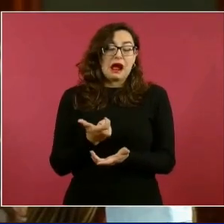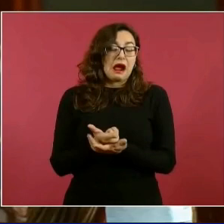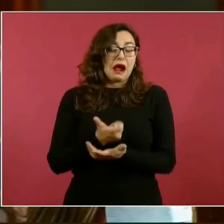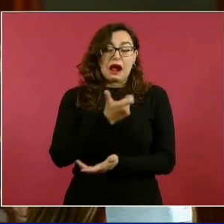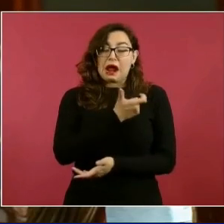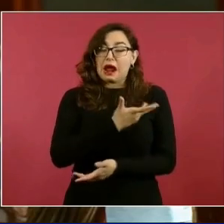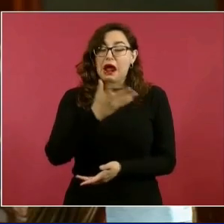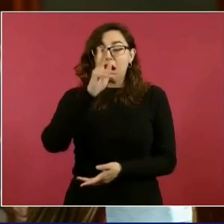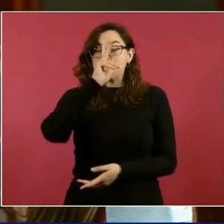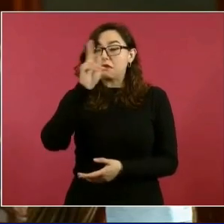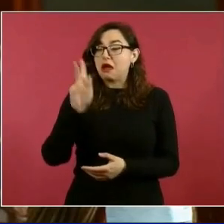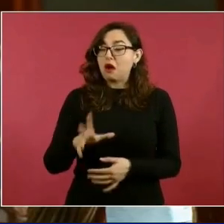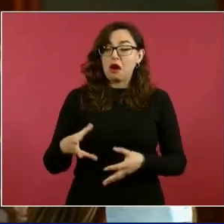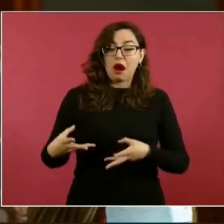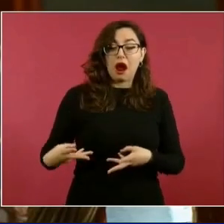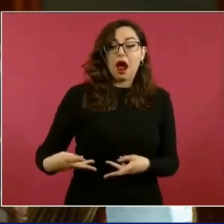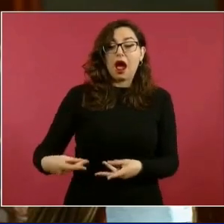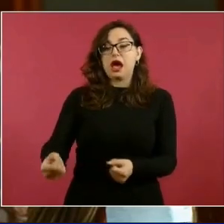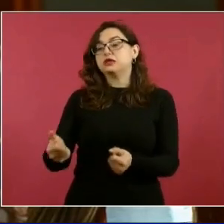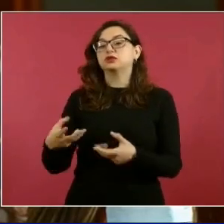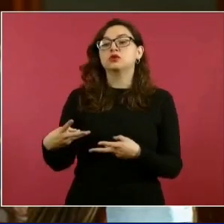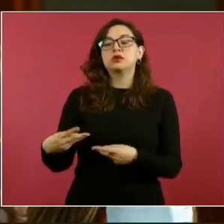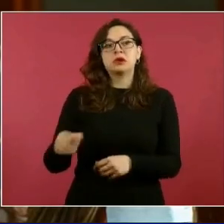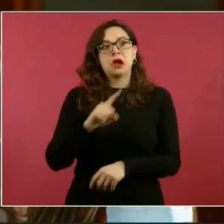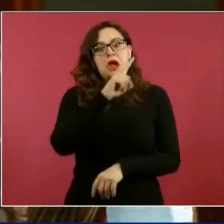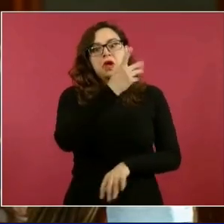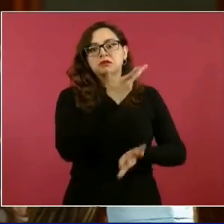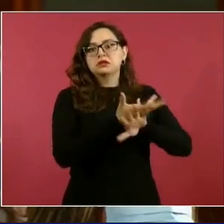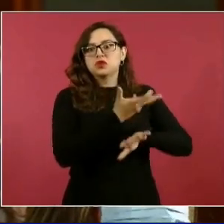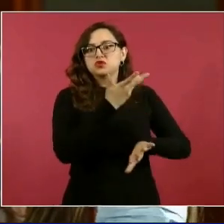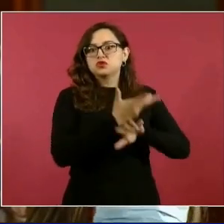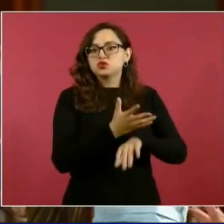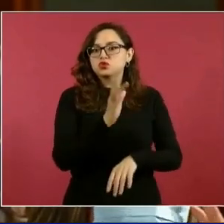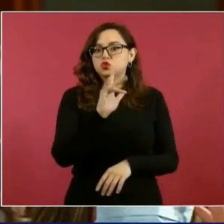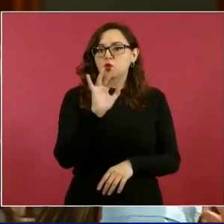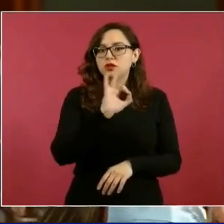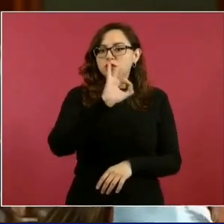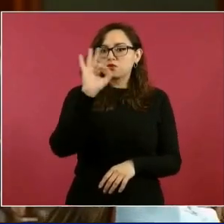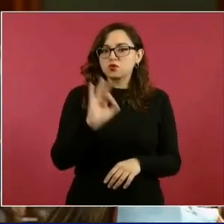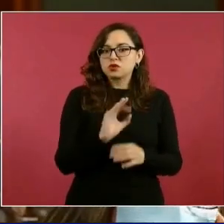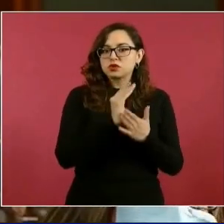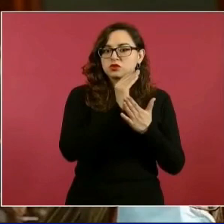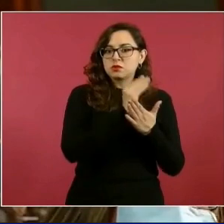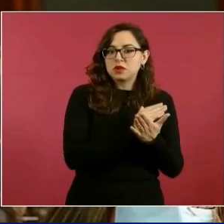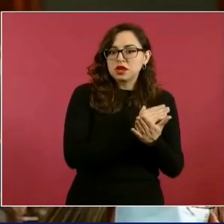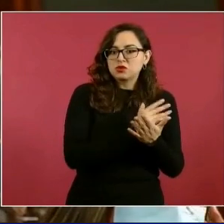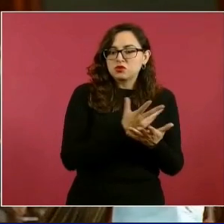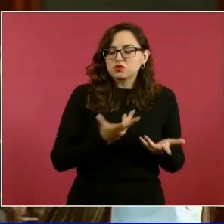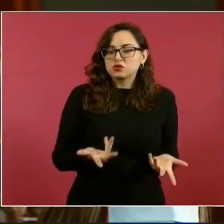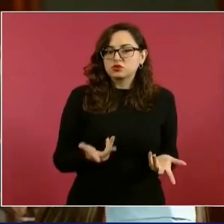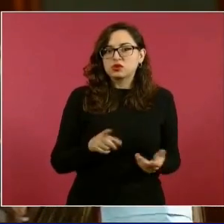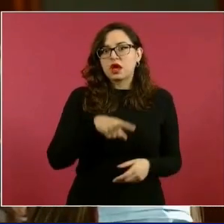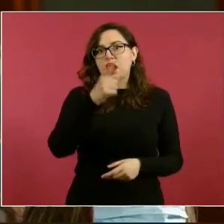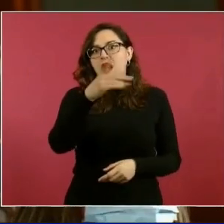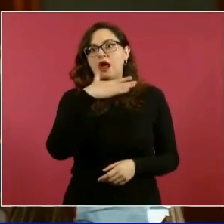Unidos. Ejercen un presupuesto y 3 veces más que Alemania y España.